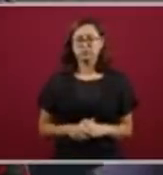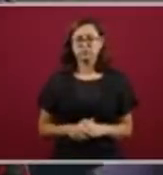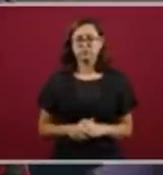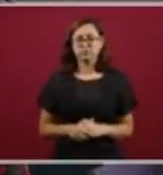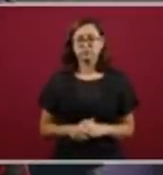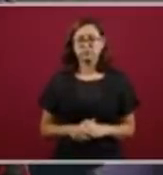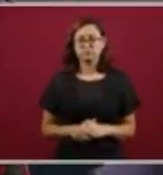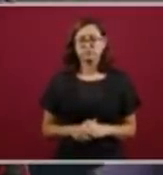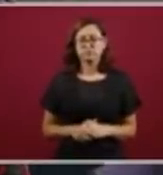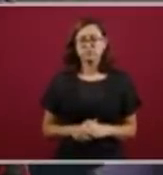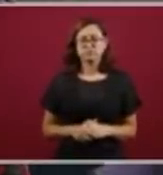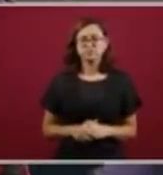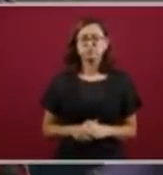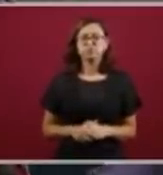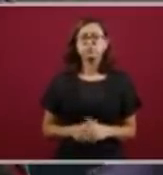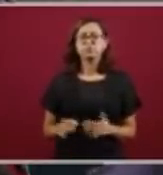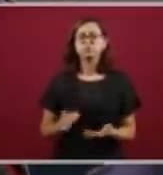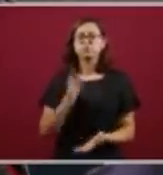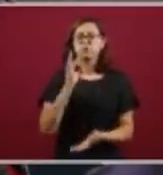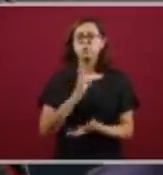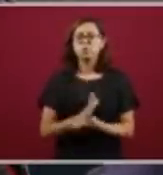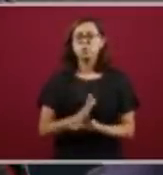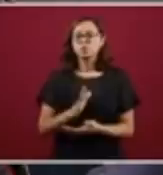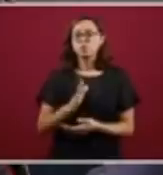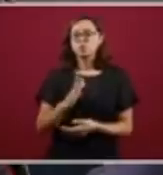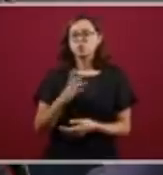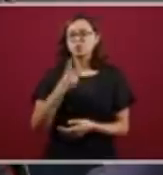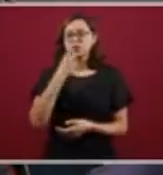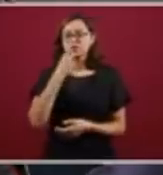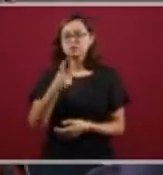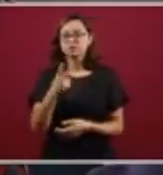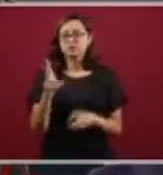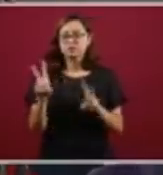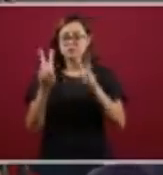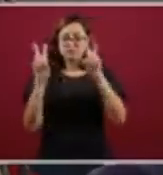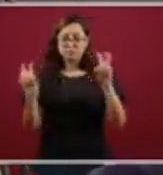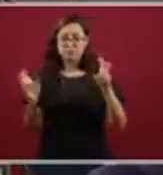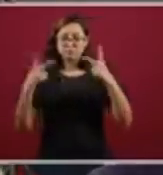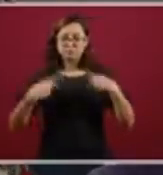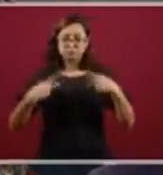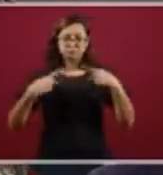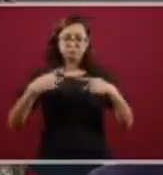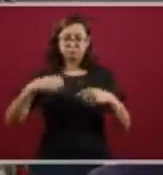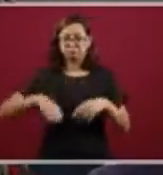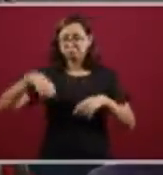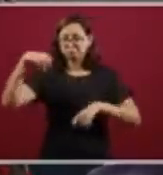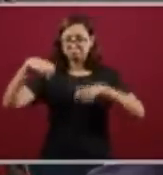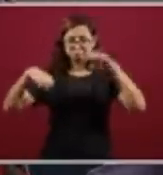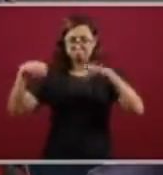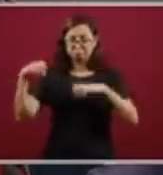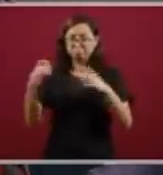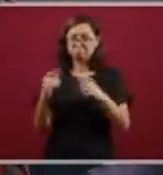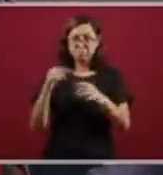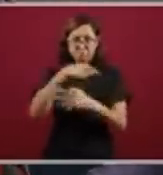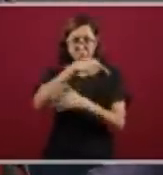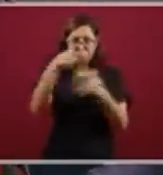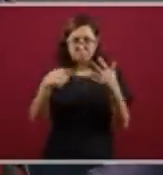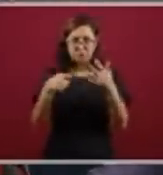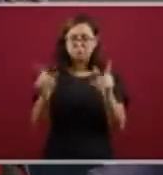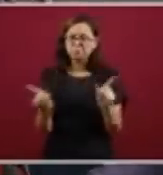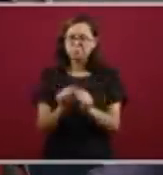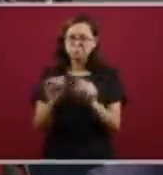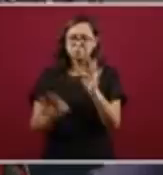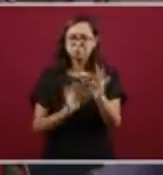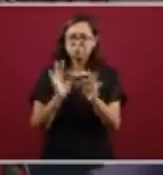Y solo comentarles esto de la parte de la pensión para adultos mayores. Gracias. Compañera Ariadna.